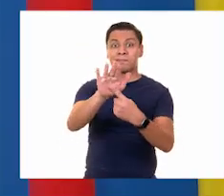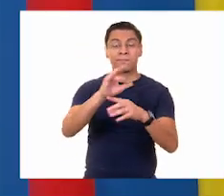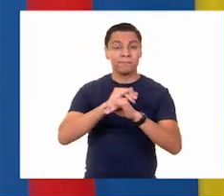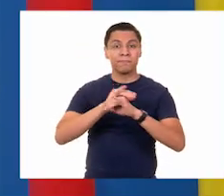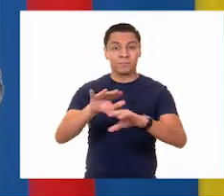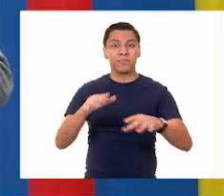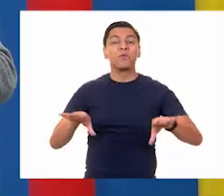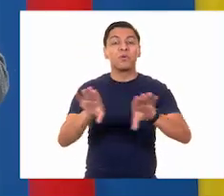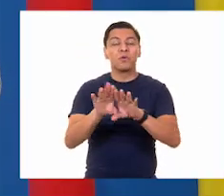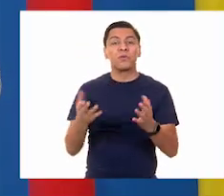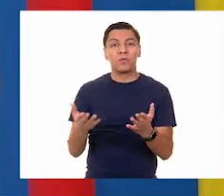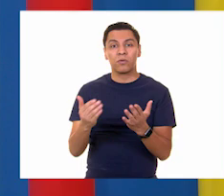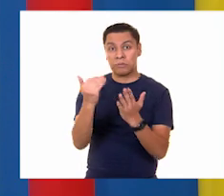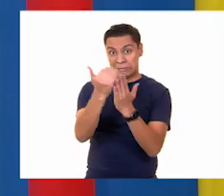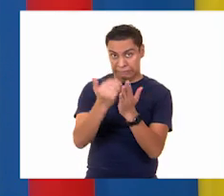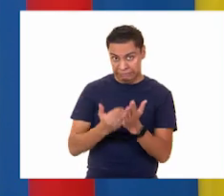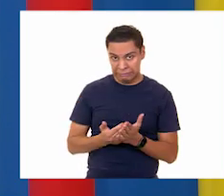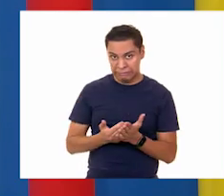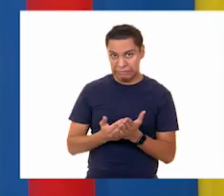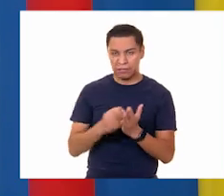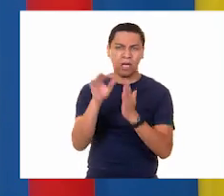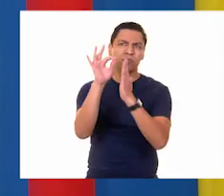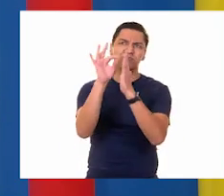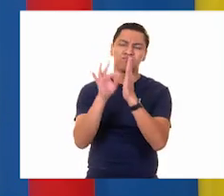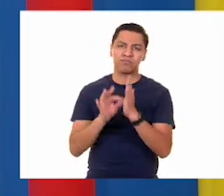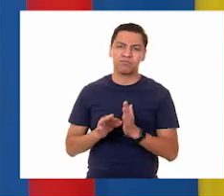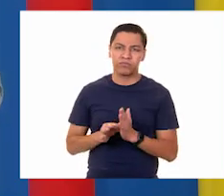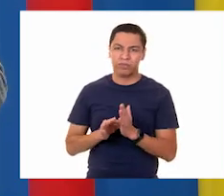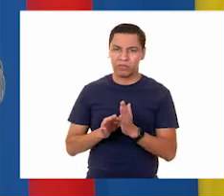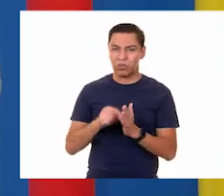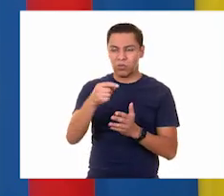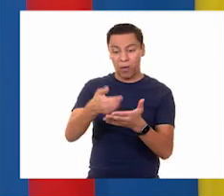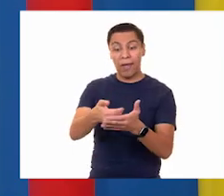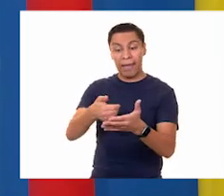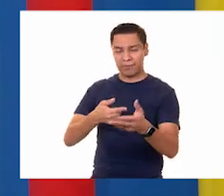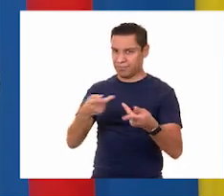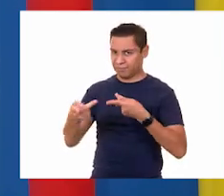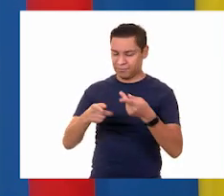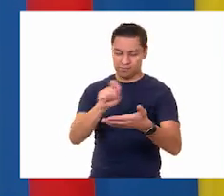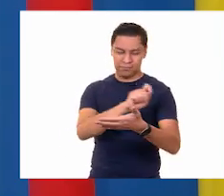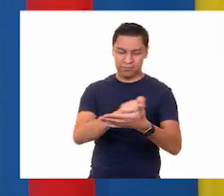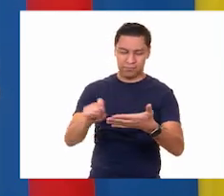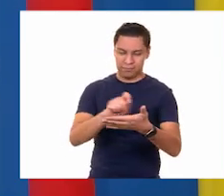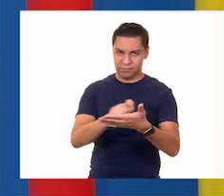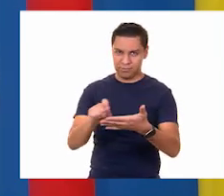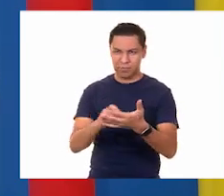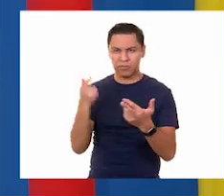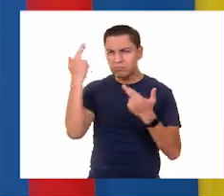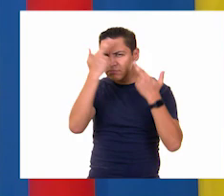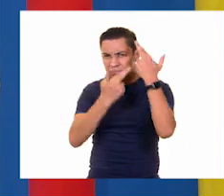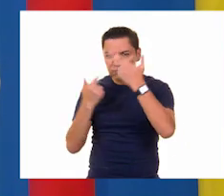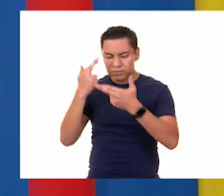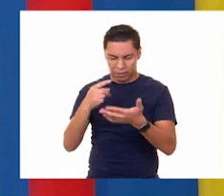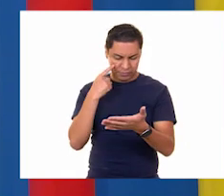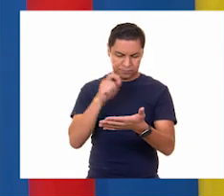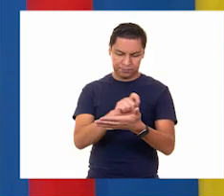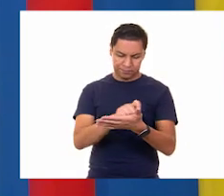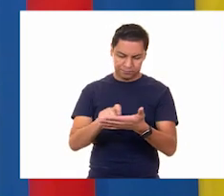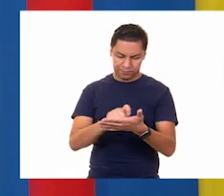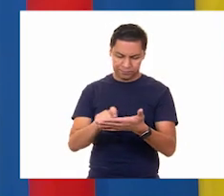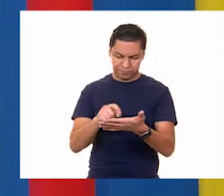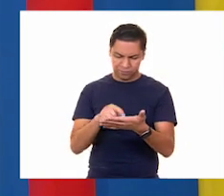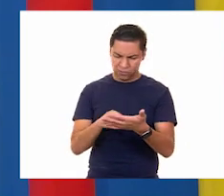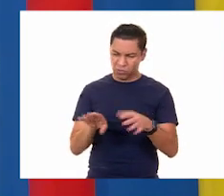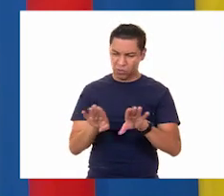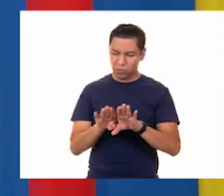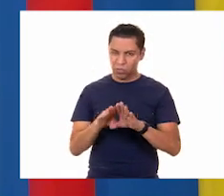las indicaciones, pues debemos considerarlas al redactar y sobre todo al revisar lo que escribamos. Esto nos ayudará